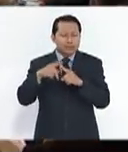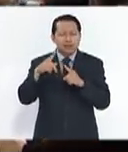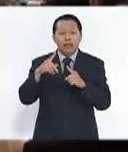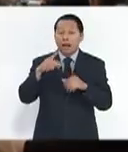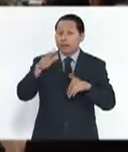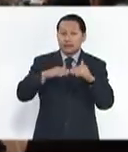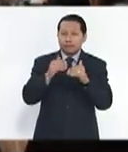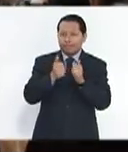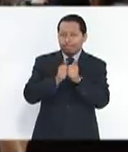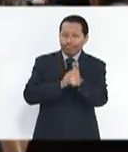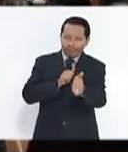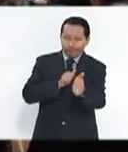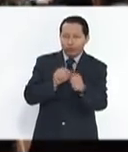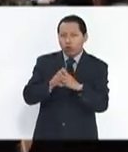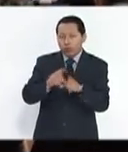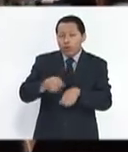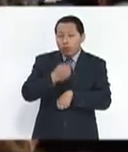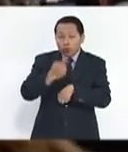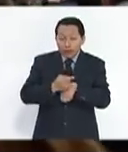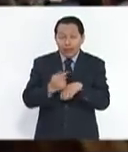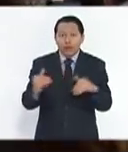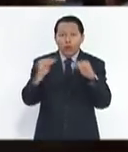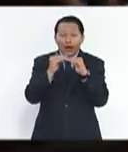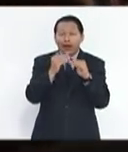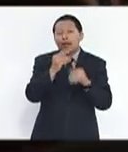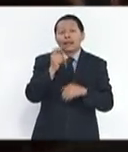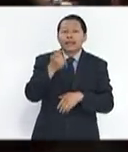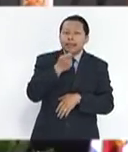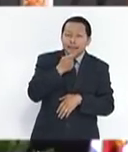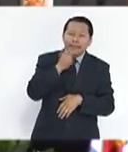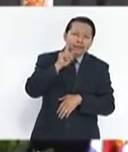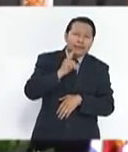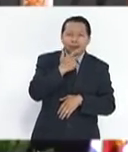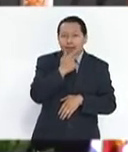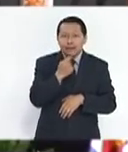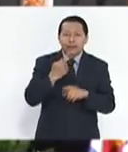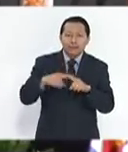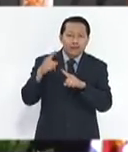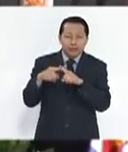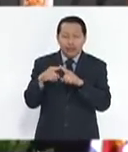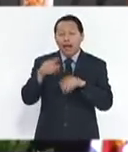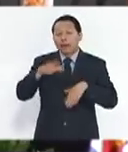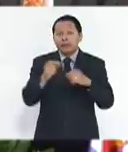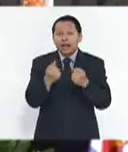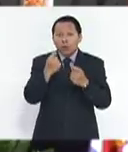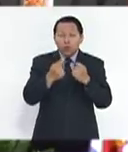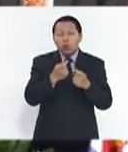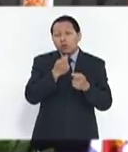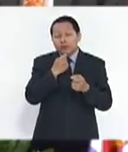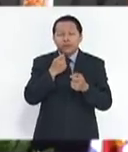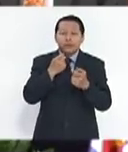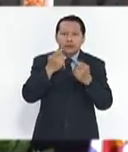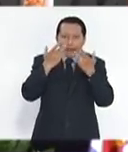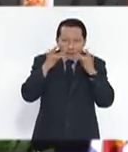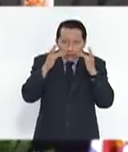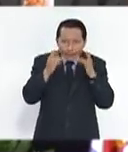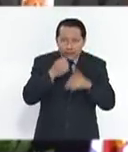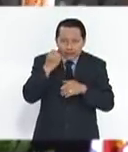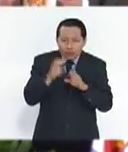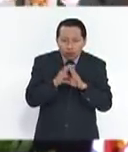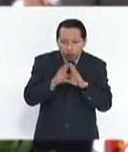en el acceso a oportunidades educativas entre niñas y niños, la tasa de deserción escolar, éxitos y retos en el combate